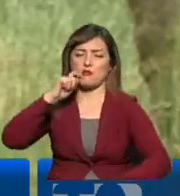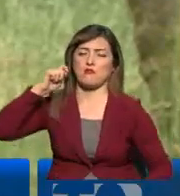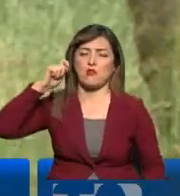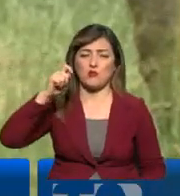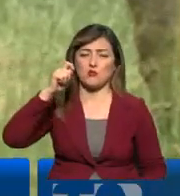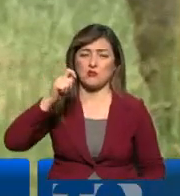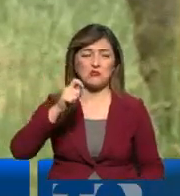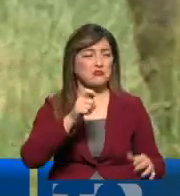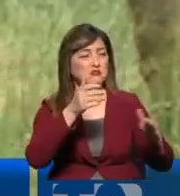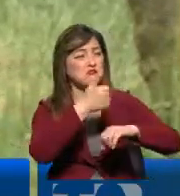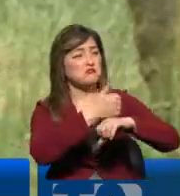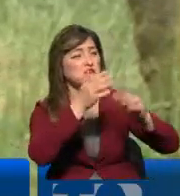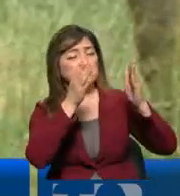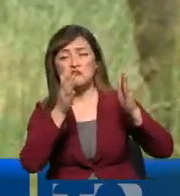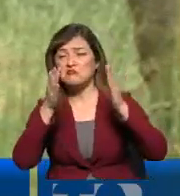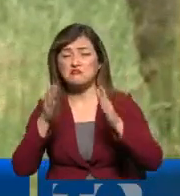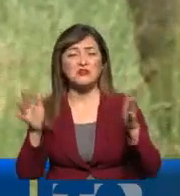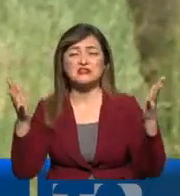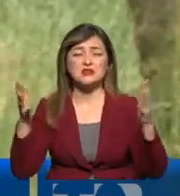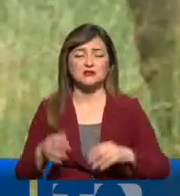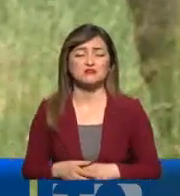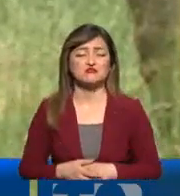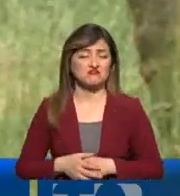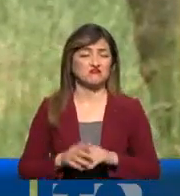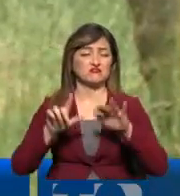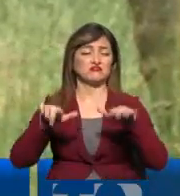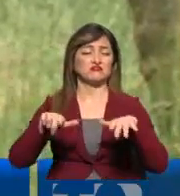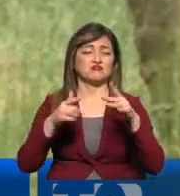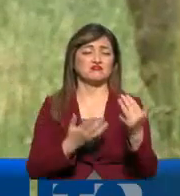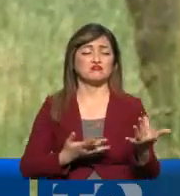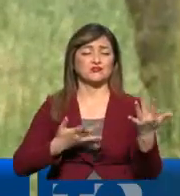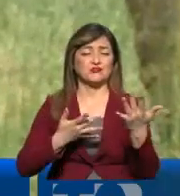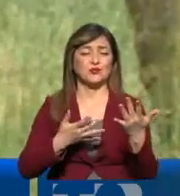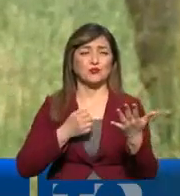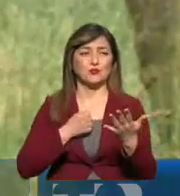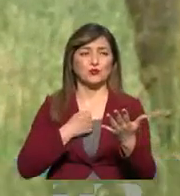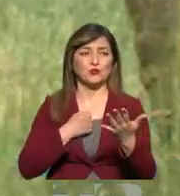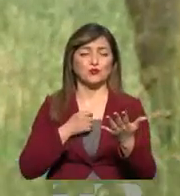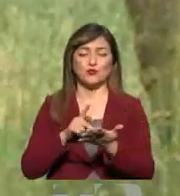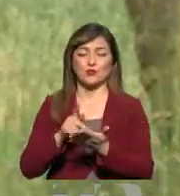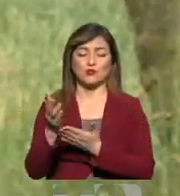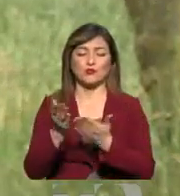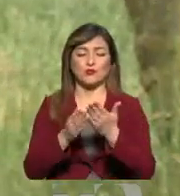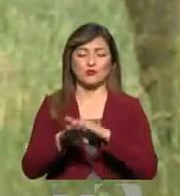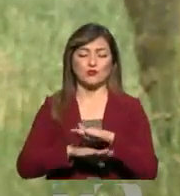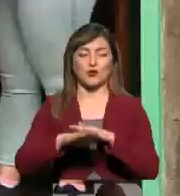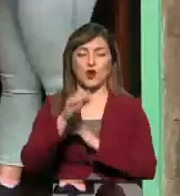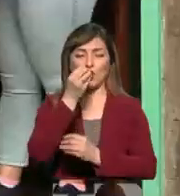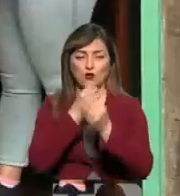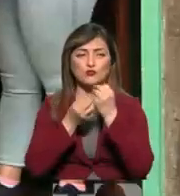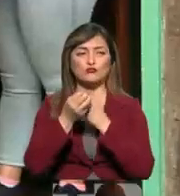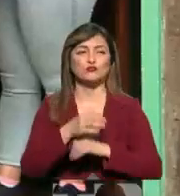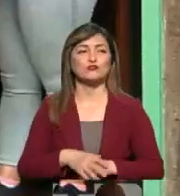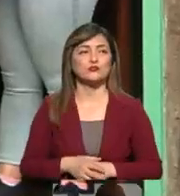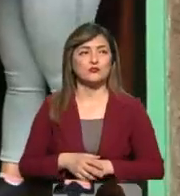nadie nos da una respuesta, nadie nos da un resultado. Son 7 meses que nosotros hemos tenido que pagar servicios básicos, comida.